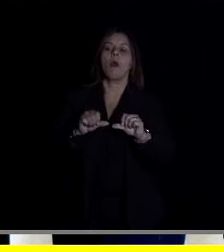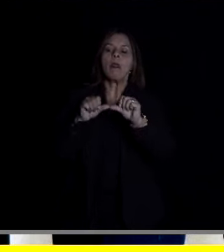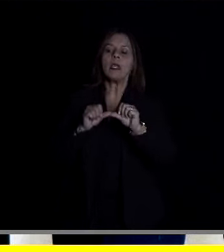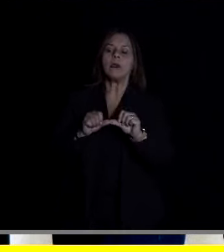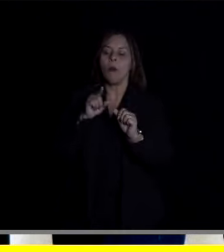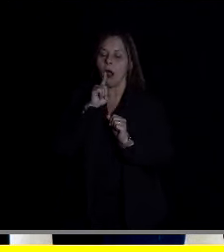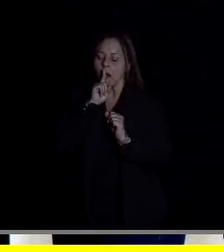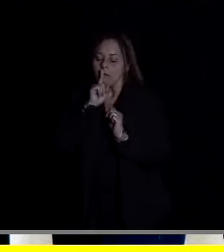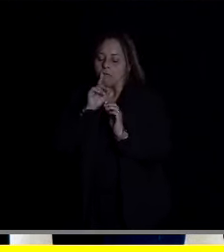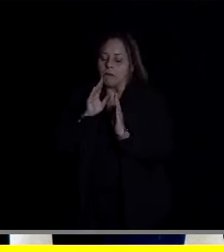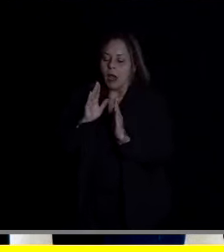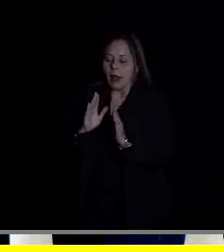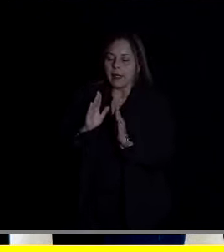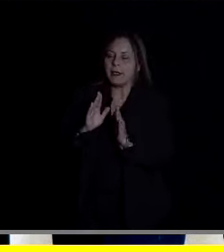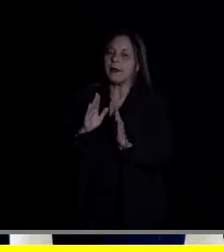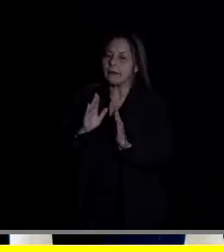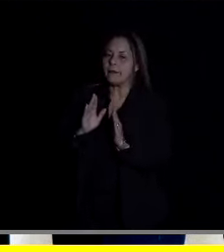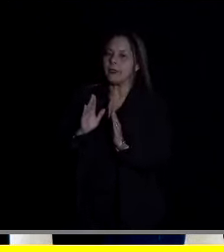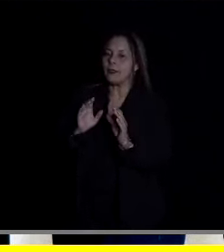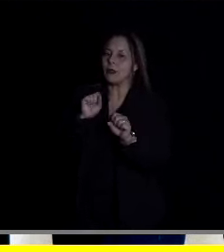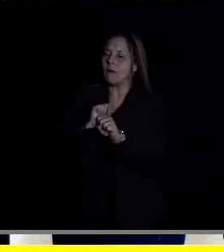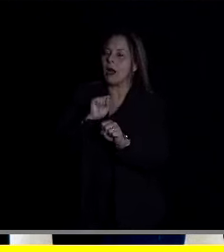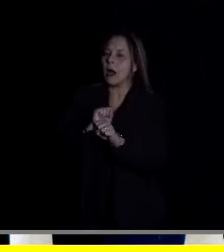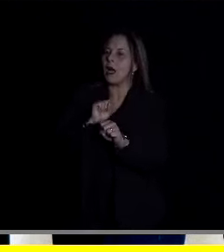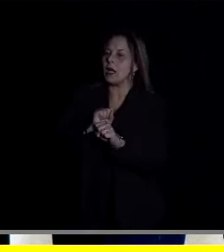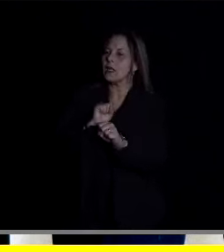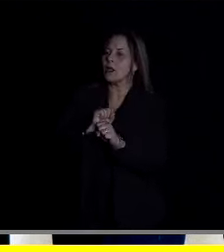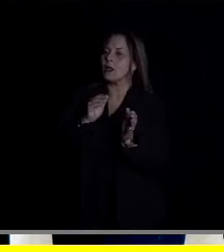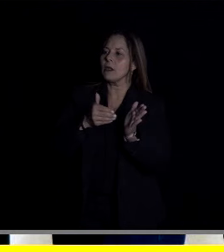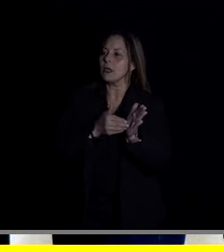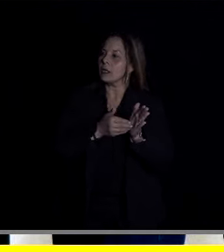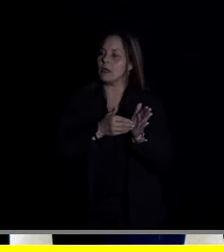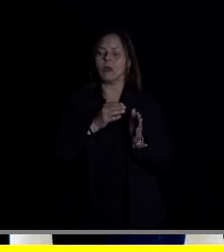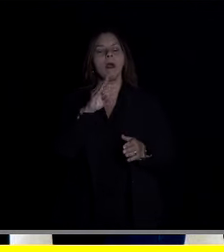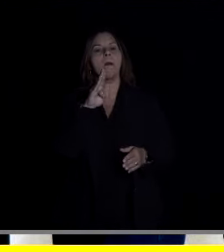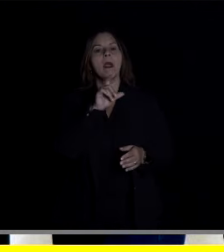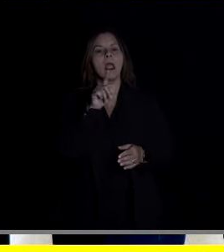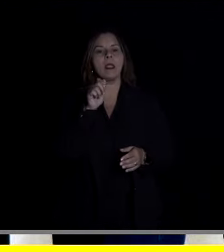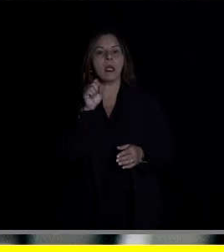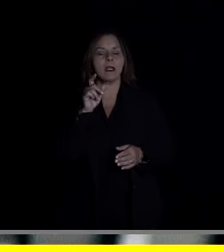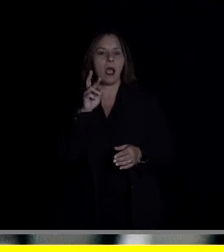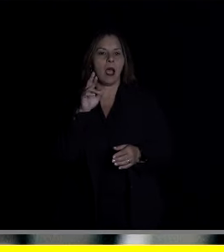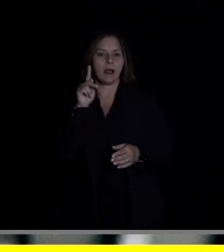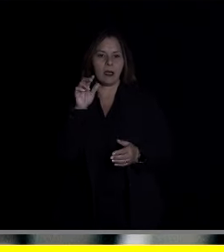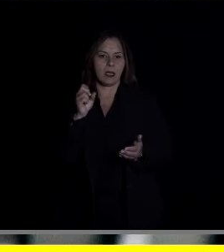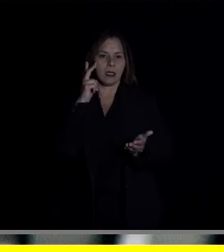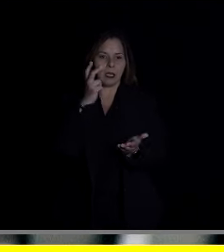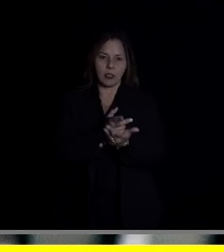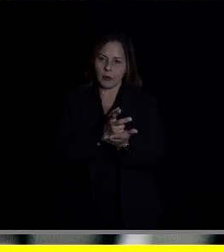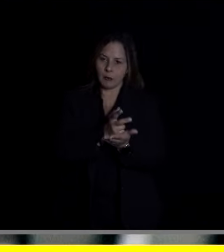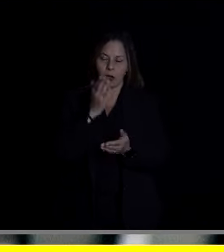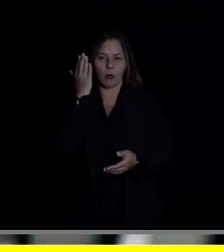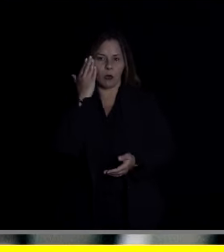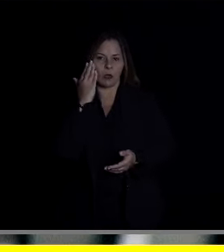mucho ruido. Y se utilizó también para alquiler de las salas de Centro de Bellas Artes y el estacionamiento para establecer lo que se conoce como el